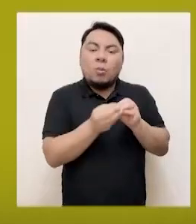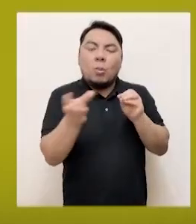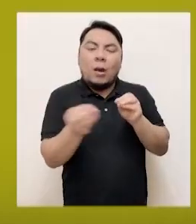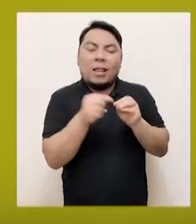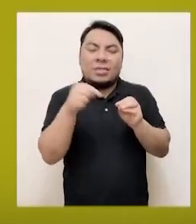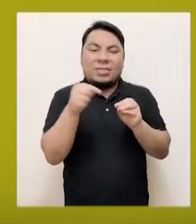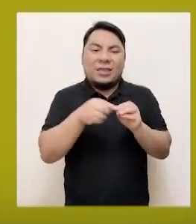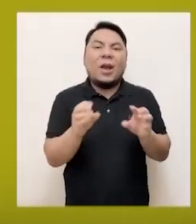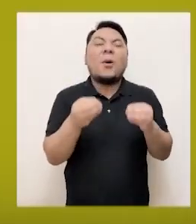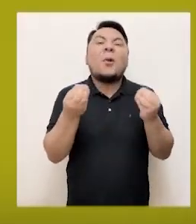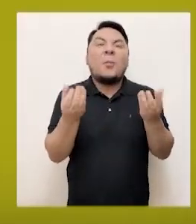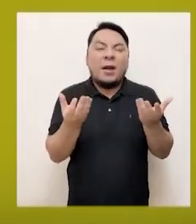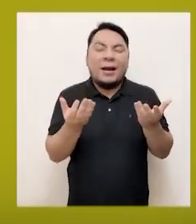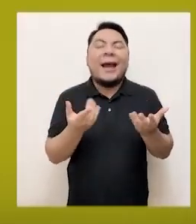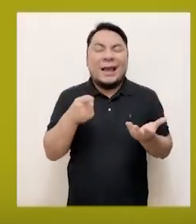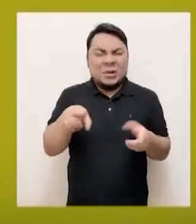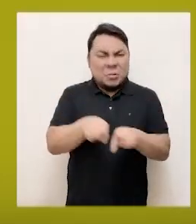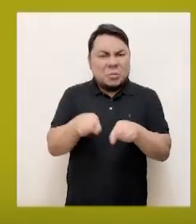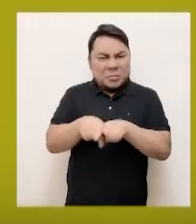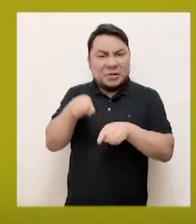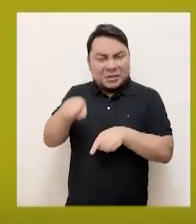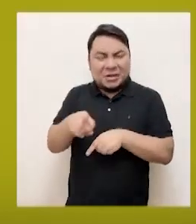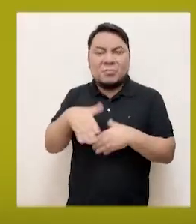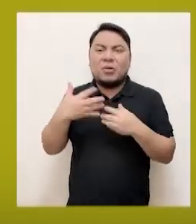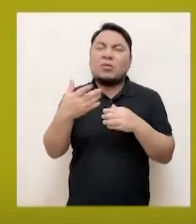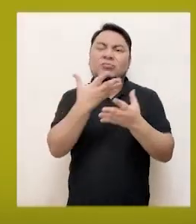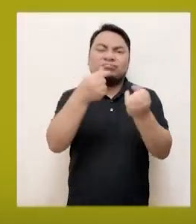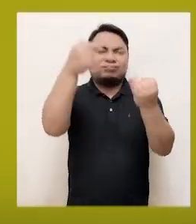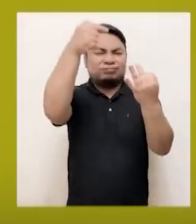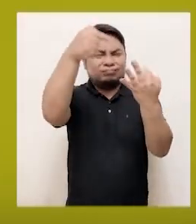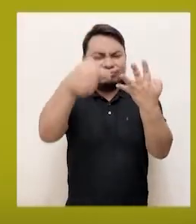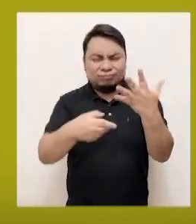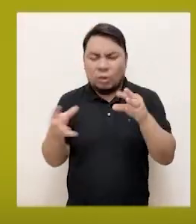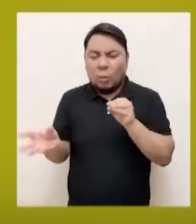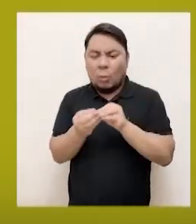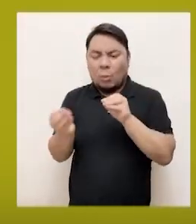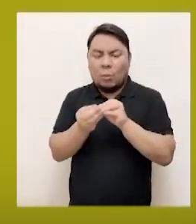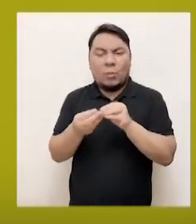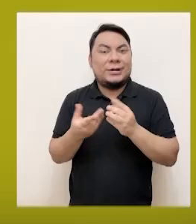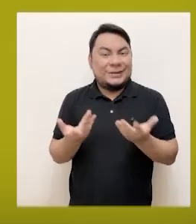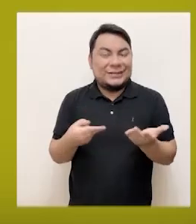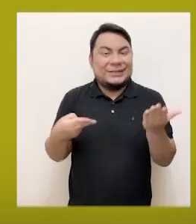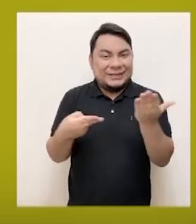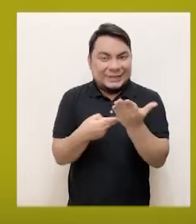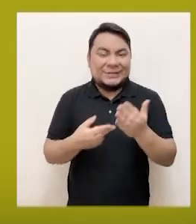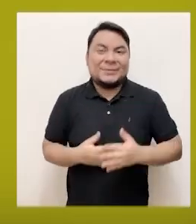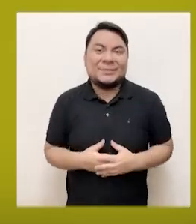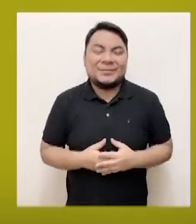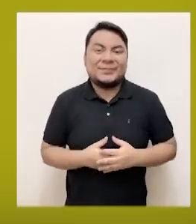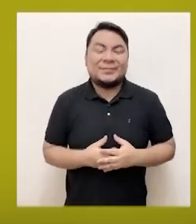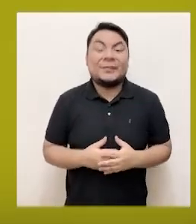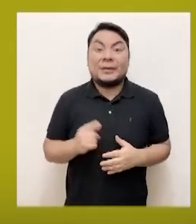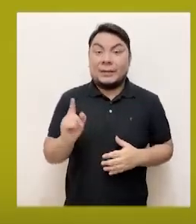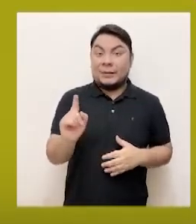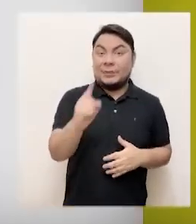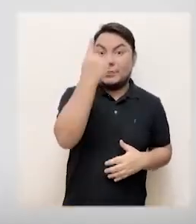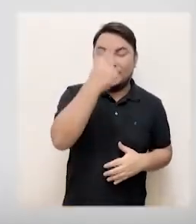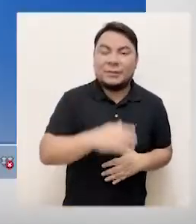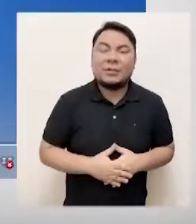el USB. Con estas mismas acciones, puede guardar archivos en una carpeta. Pero no está de más volver a tocar este